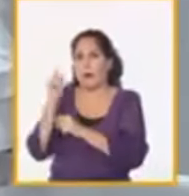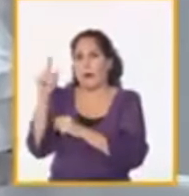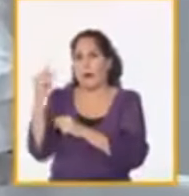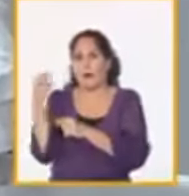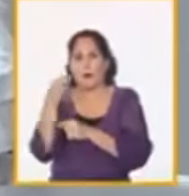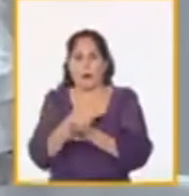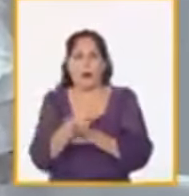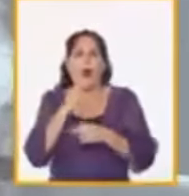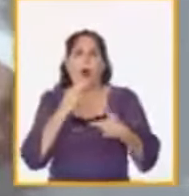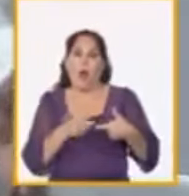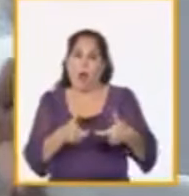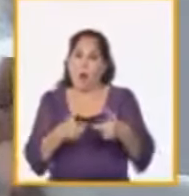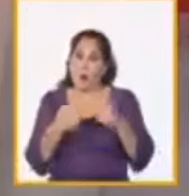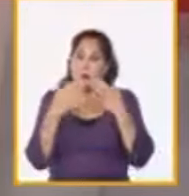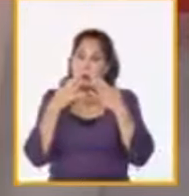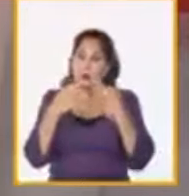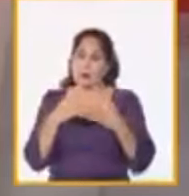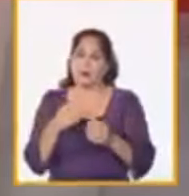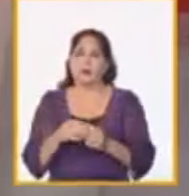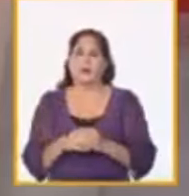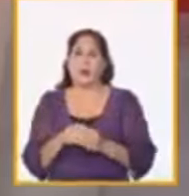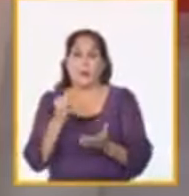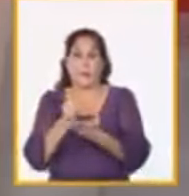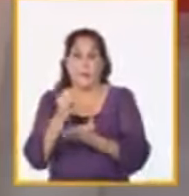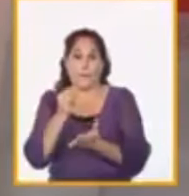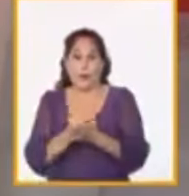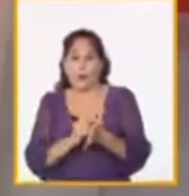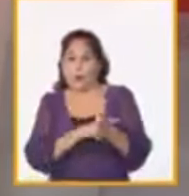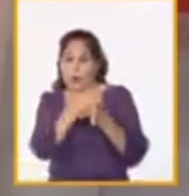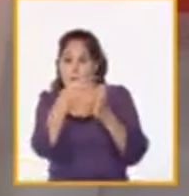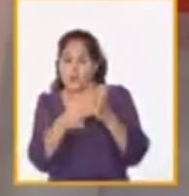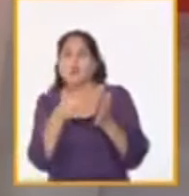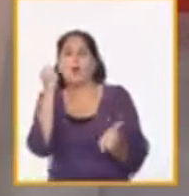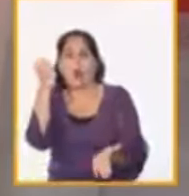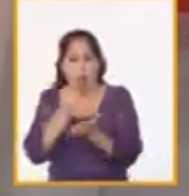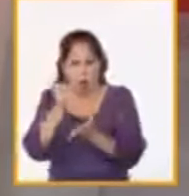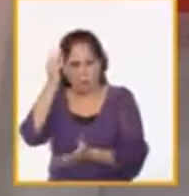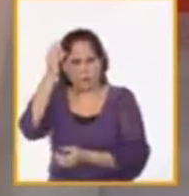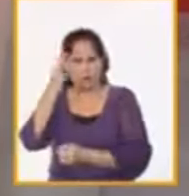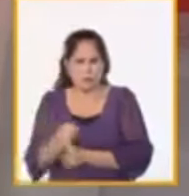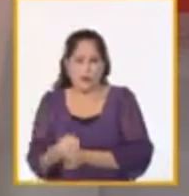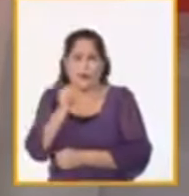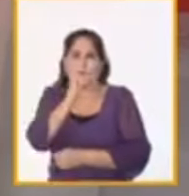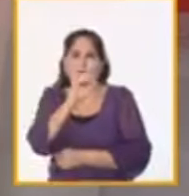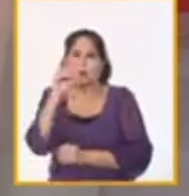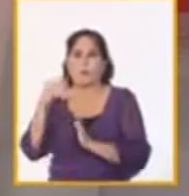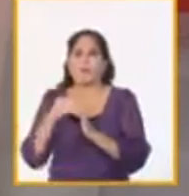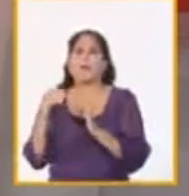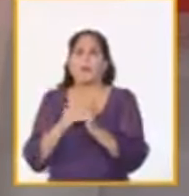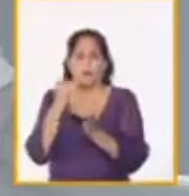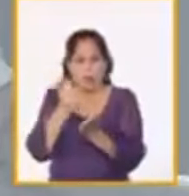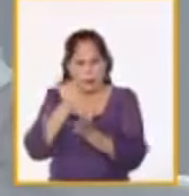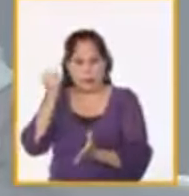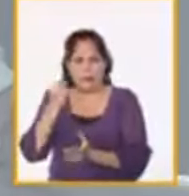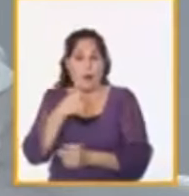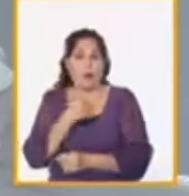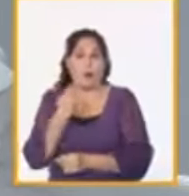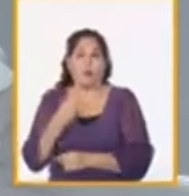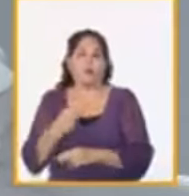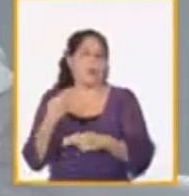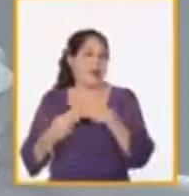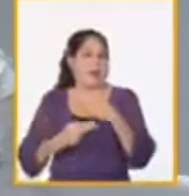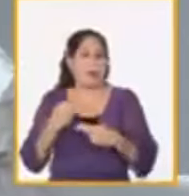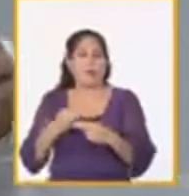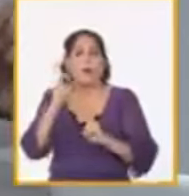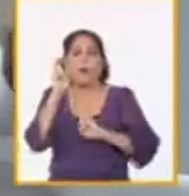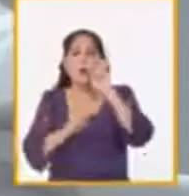abasto de la población. Y el miércoles en el Comité Ejecutivo también se aprobaron los 600 millones. Ahora nosotros desarrollaremos un